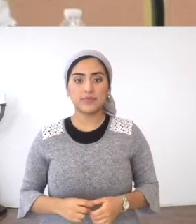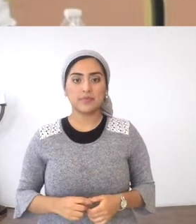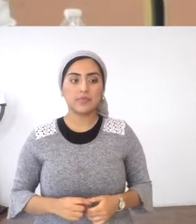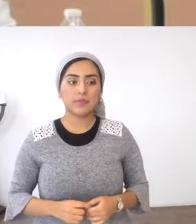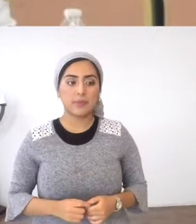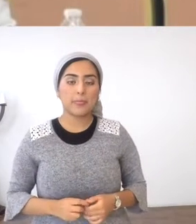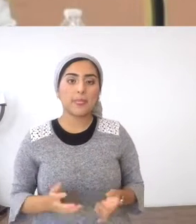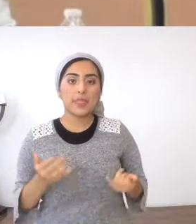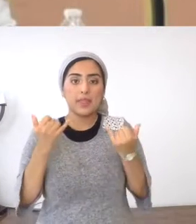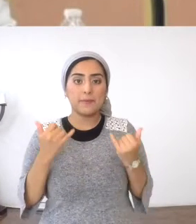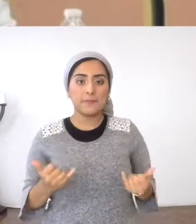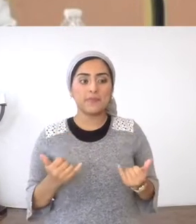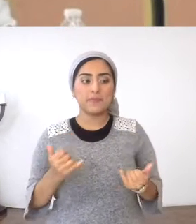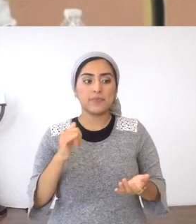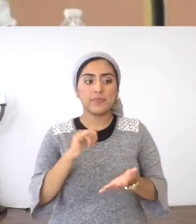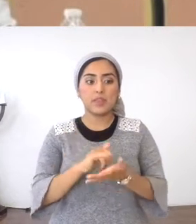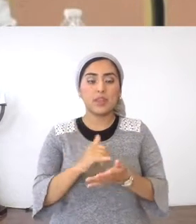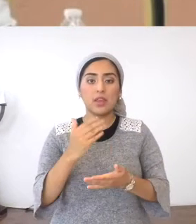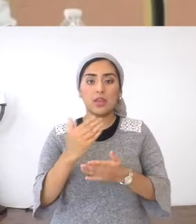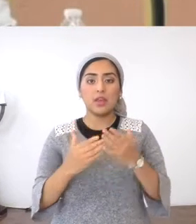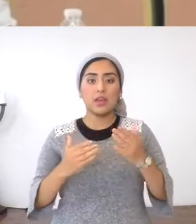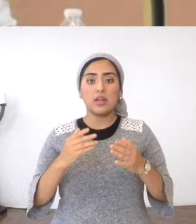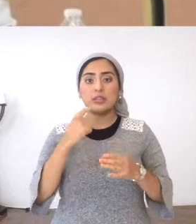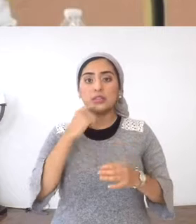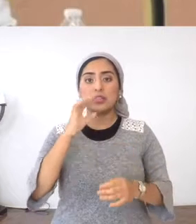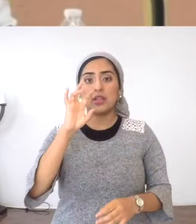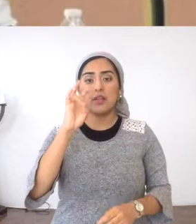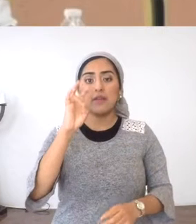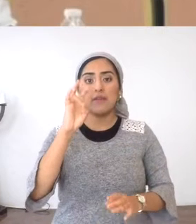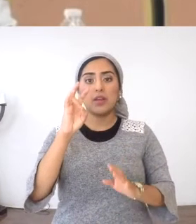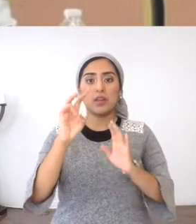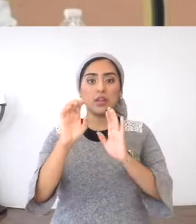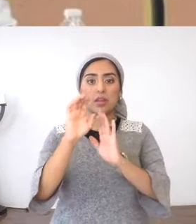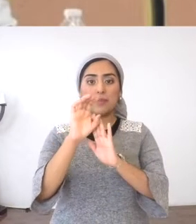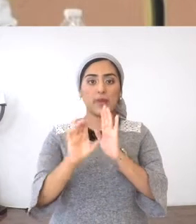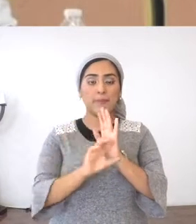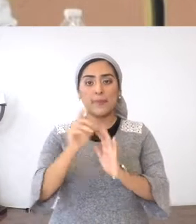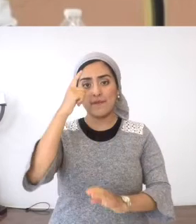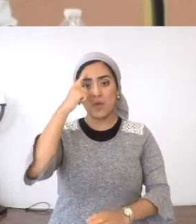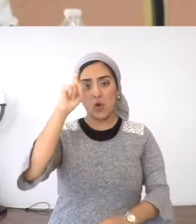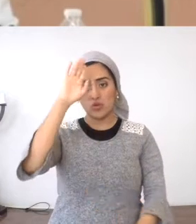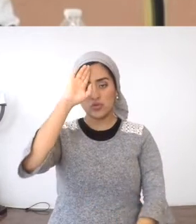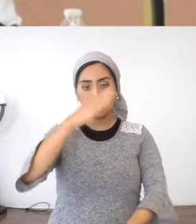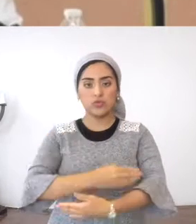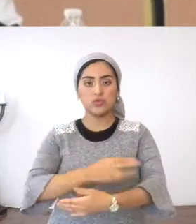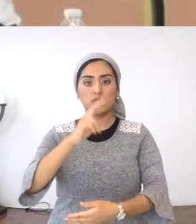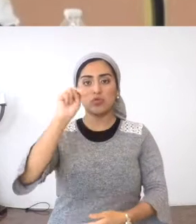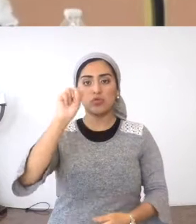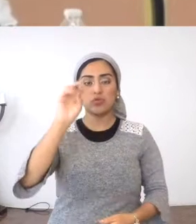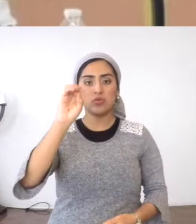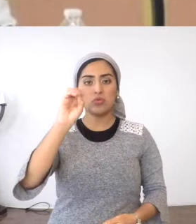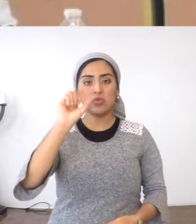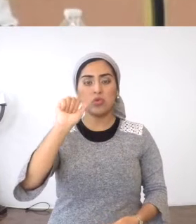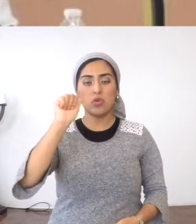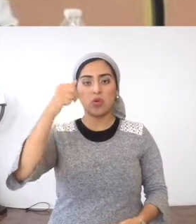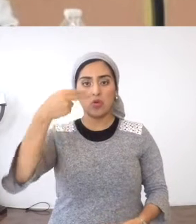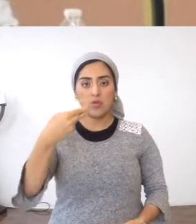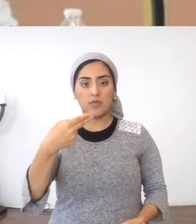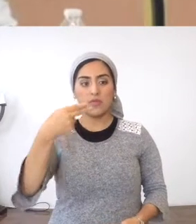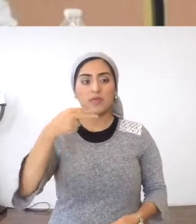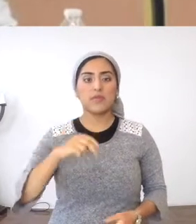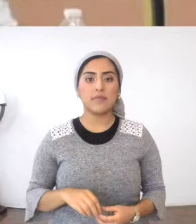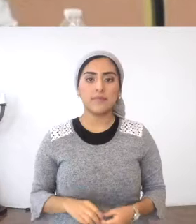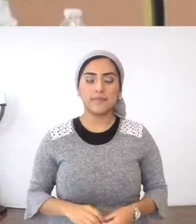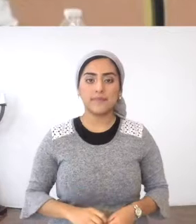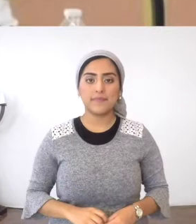Ahora Estas son Lo que se llama Sheba Misbot Bené Noaj Los siete